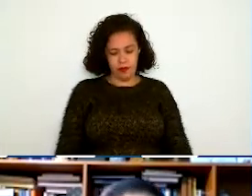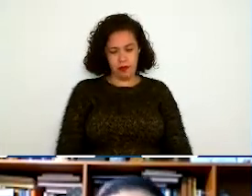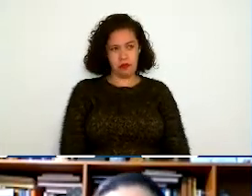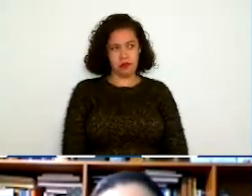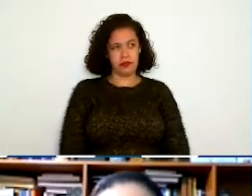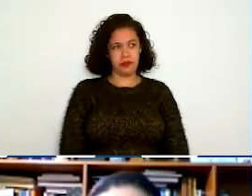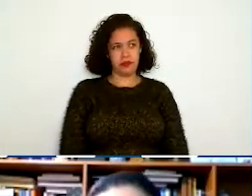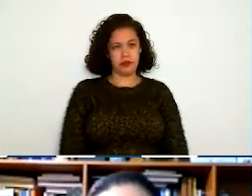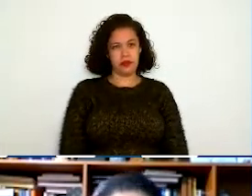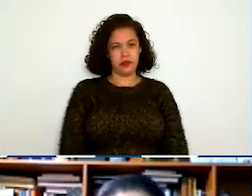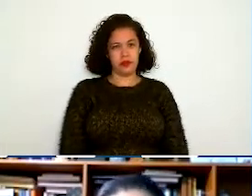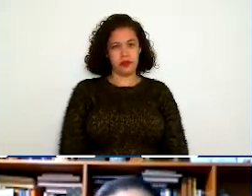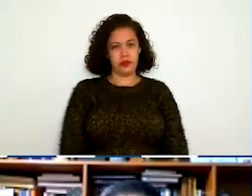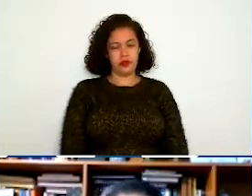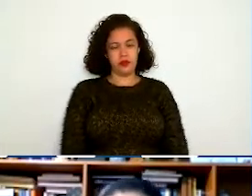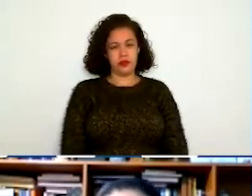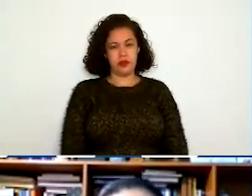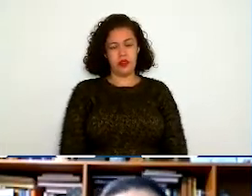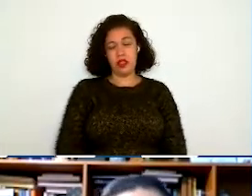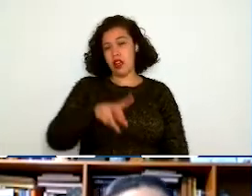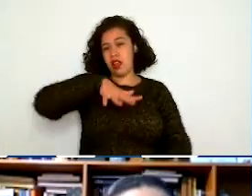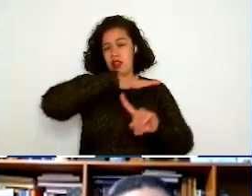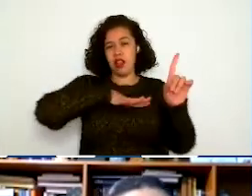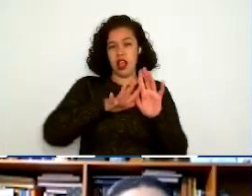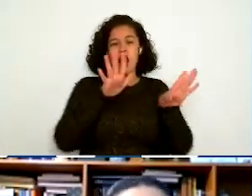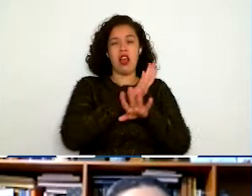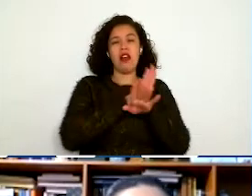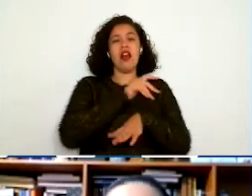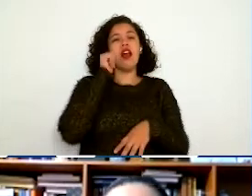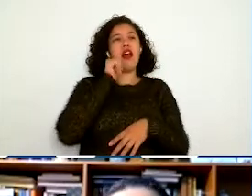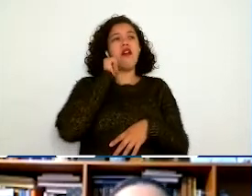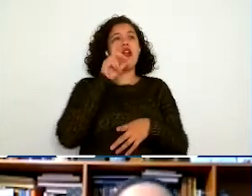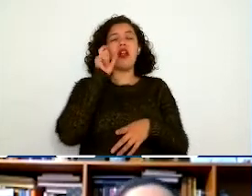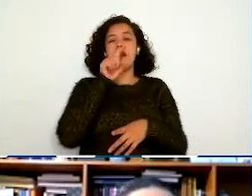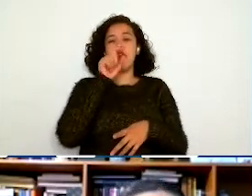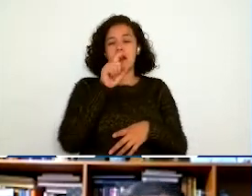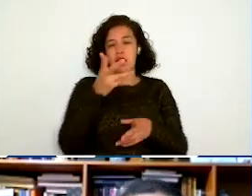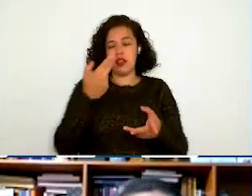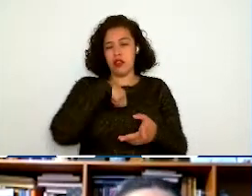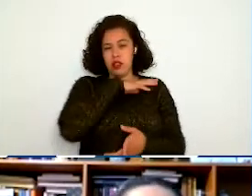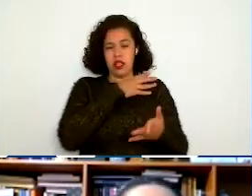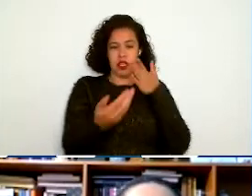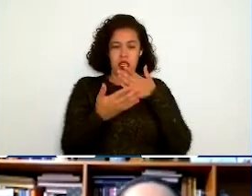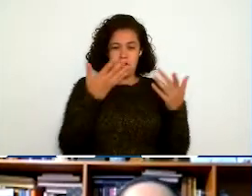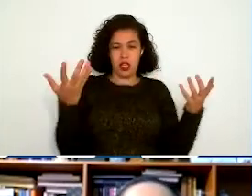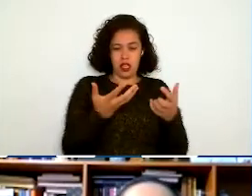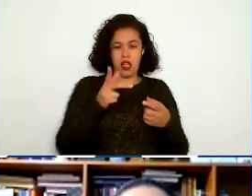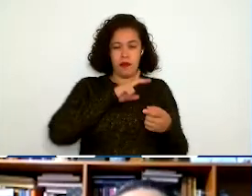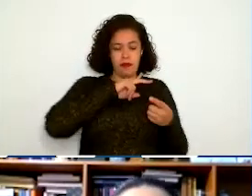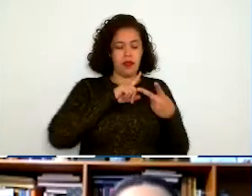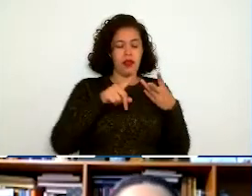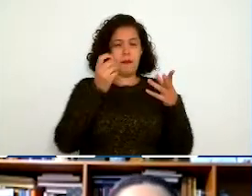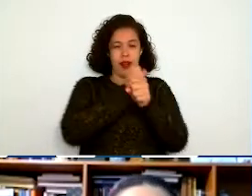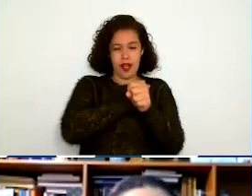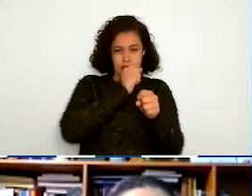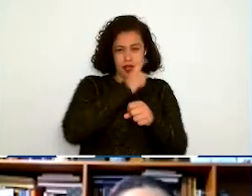misma realidad social es cambiante, flexible, dinámica todo el tiempo. Entonces, mis actuaciones también, mis